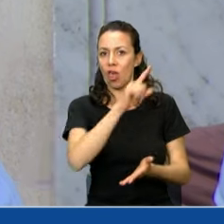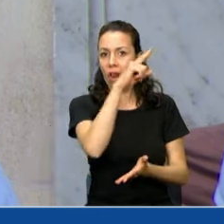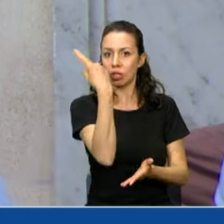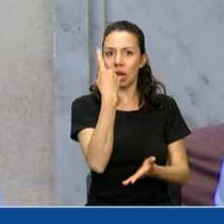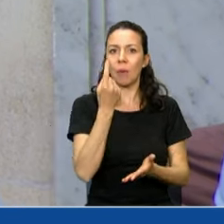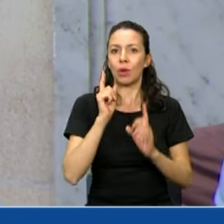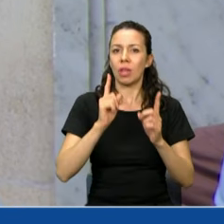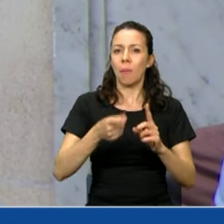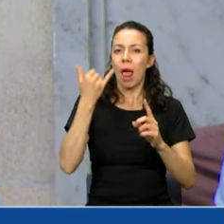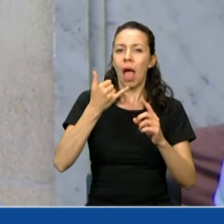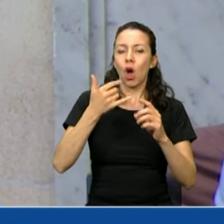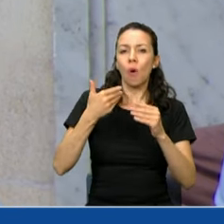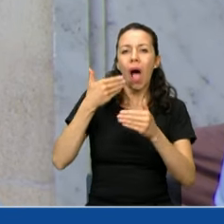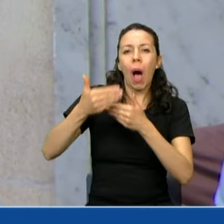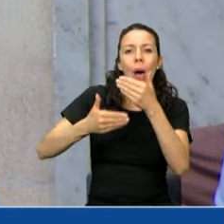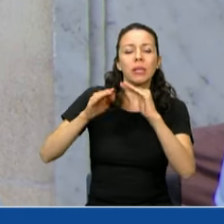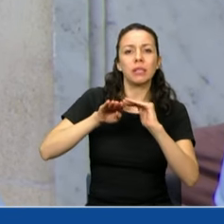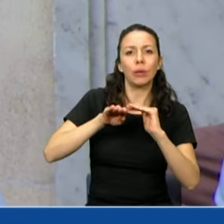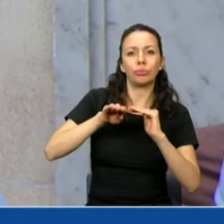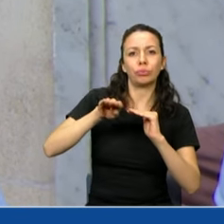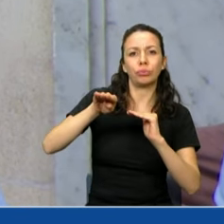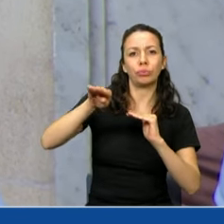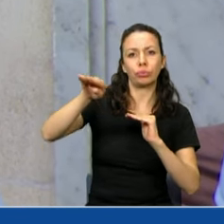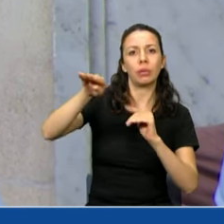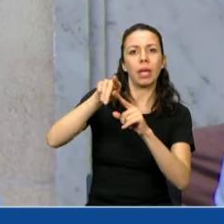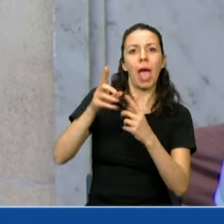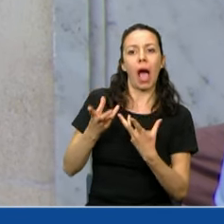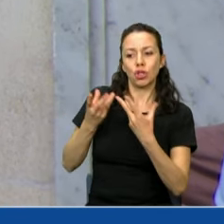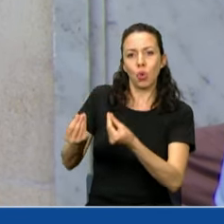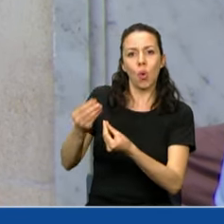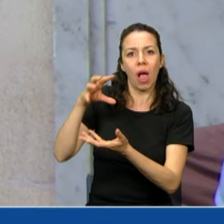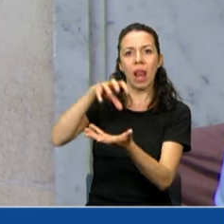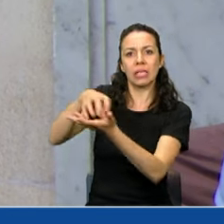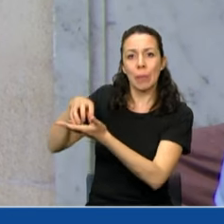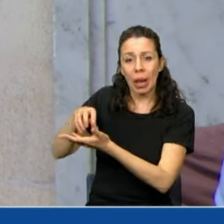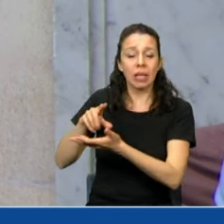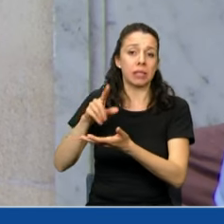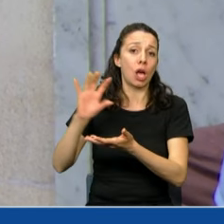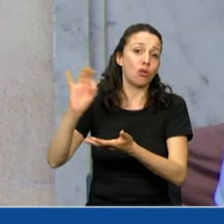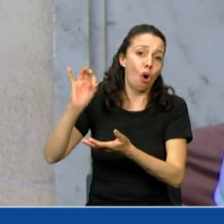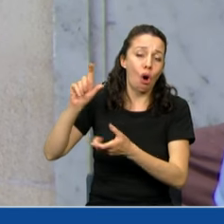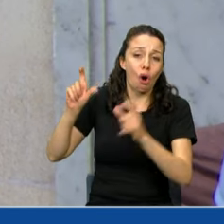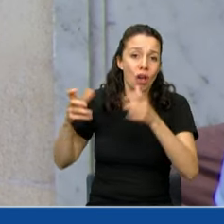una curva horizontal que permita darle a las a las a las empresas y a los inversores